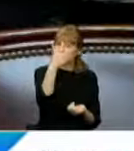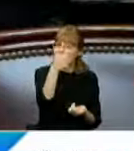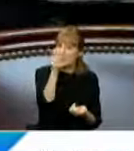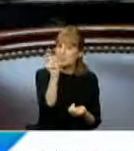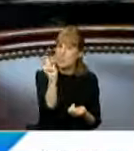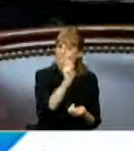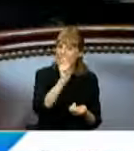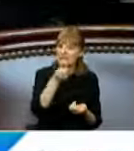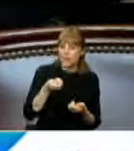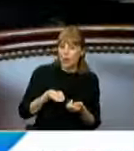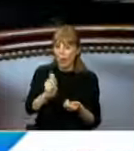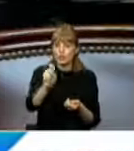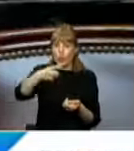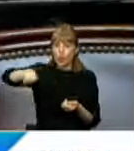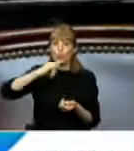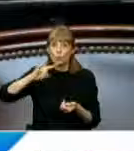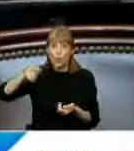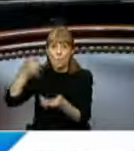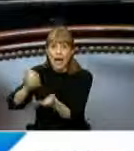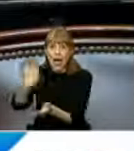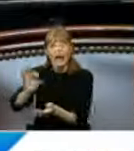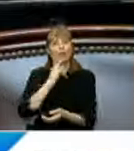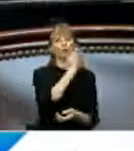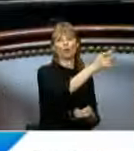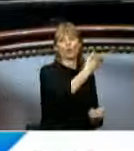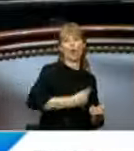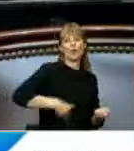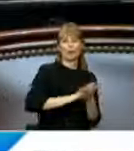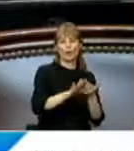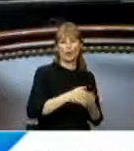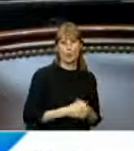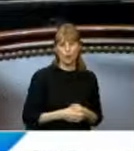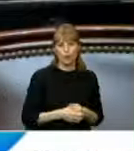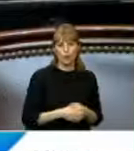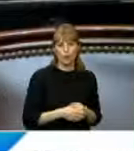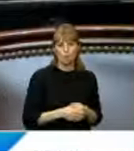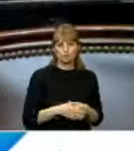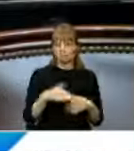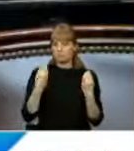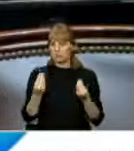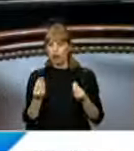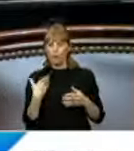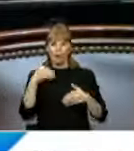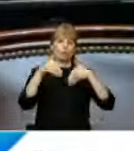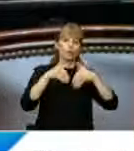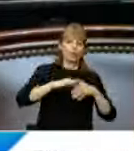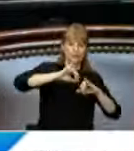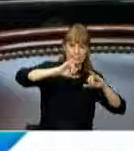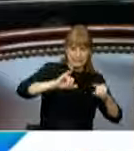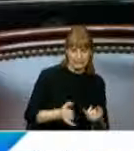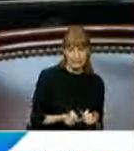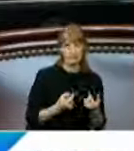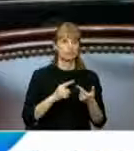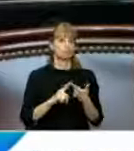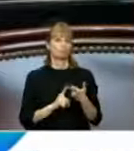en seis meses todos los juicios que ustedes no pagaron. Y me van a preguntar cómo, si votó afirmativamente